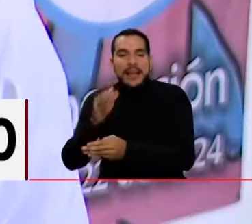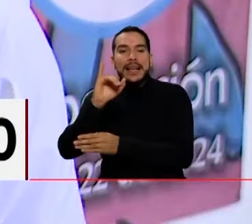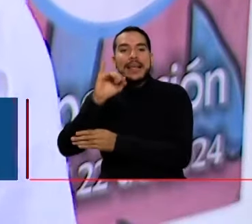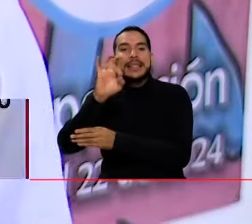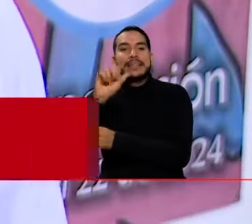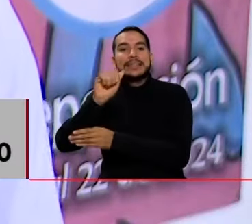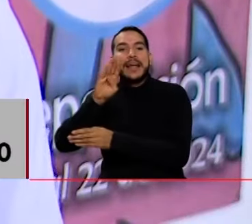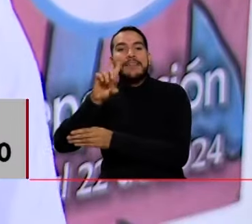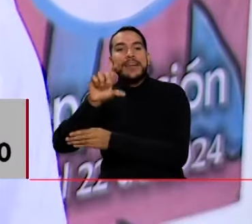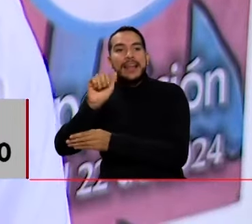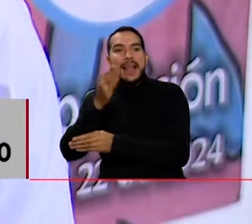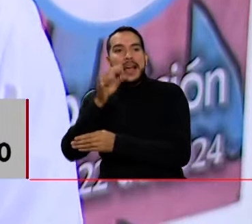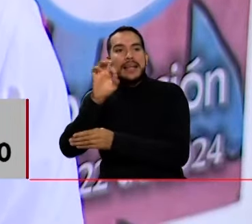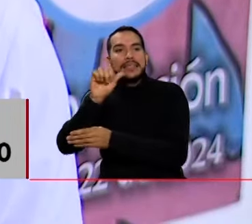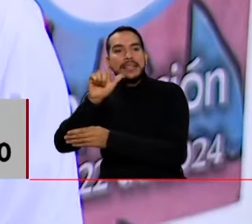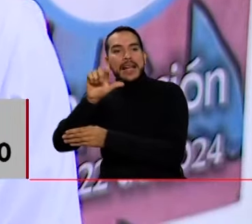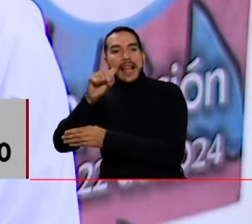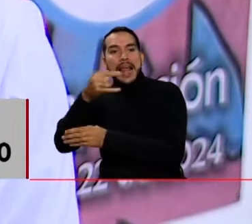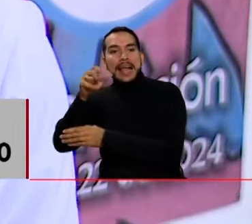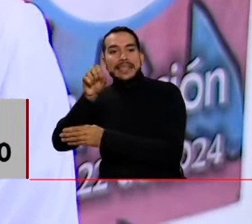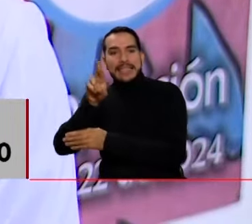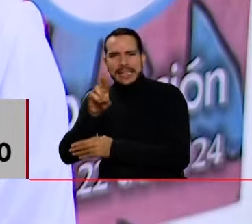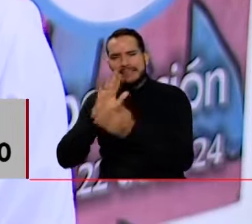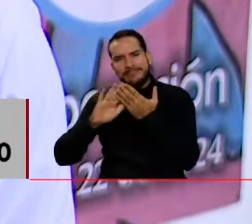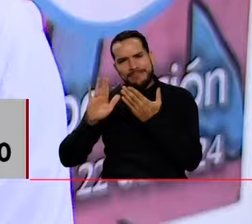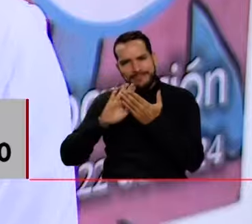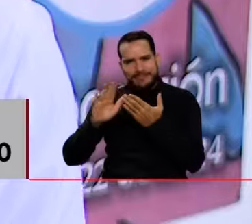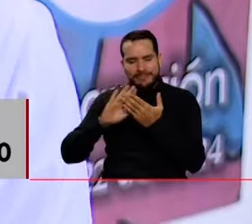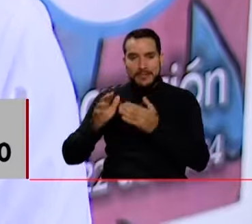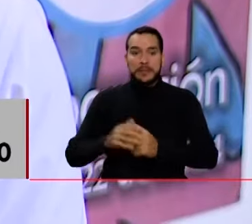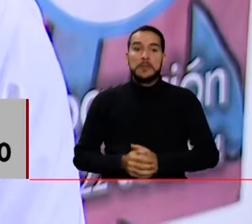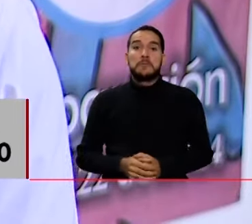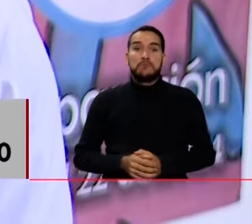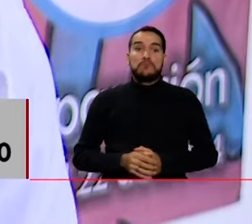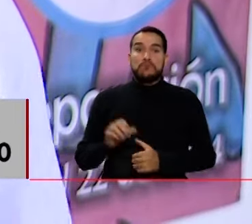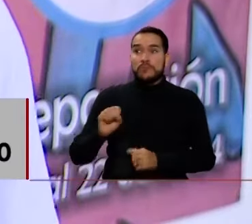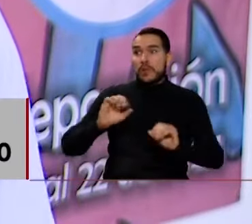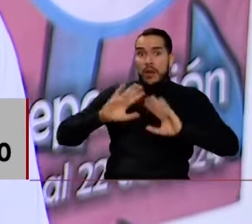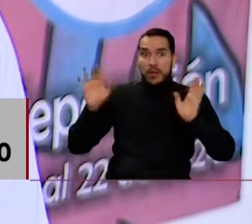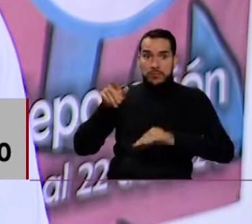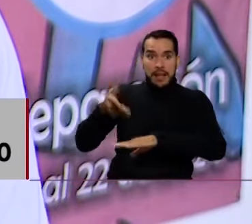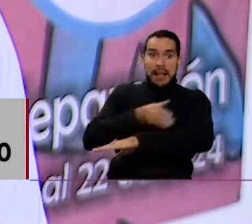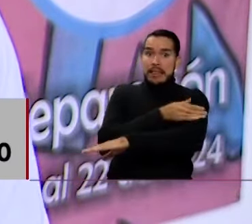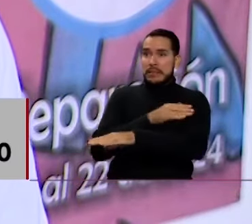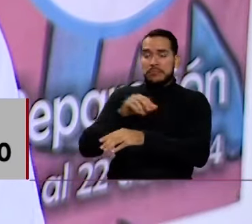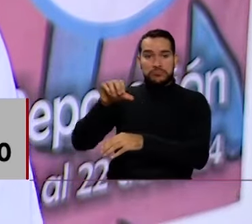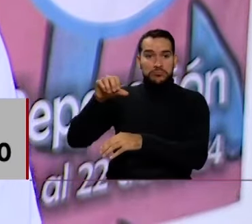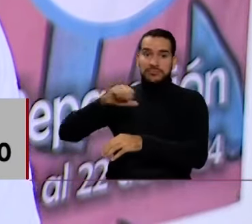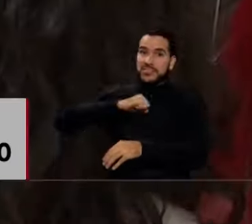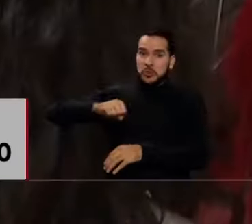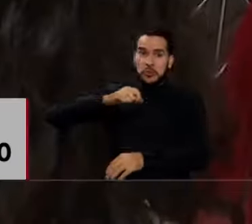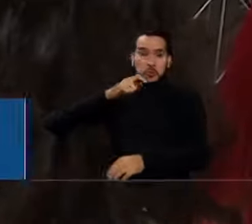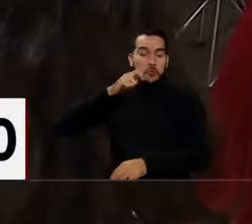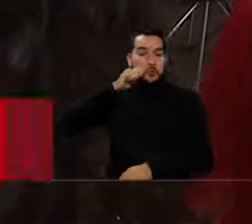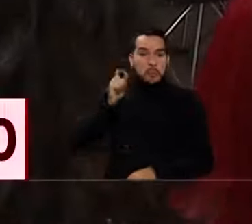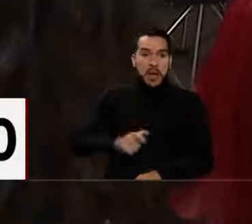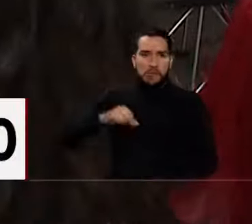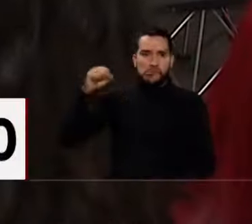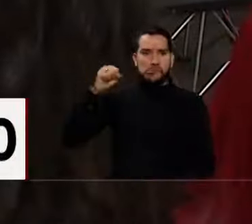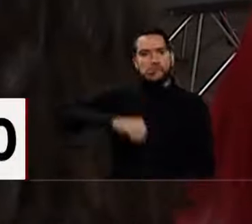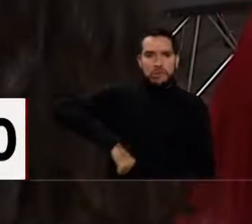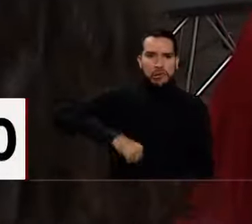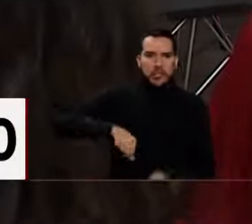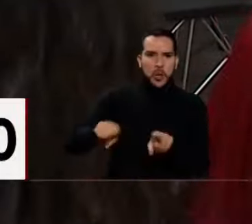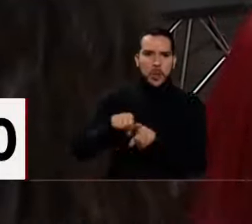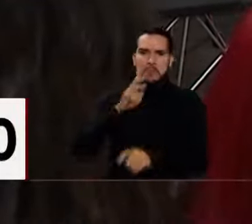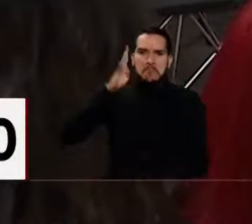internacional y una pedida de perdón por un caso de graves violaciones a derechos humanos, especialmente por la vulneración al artículo 8